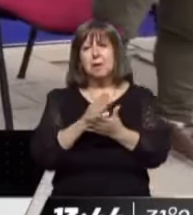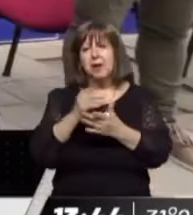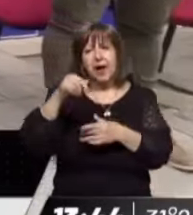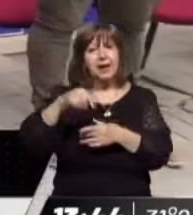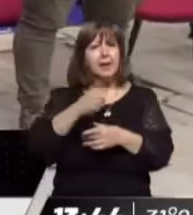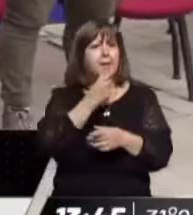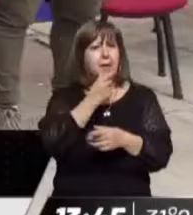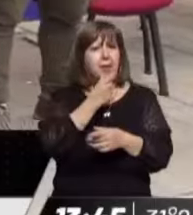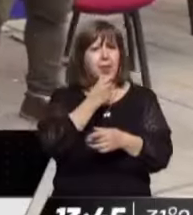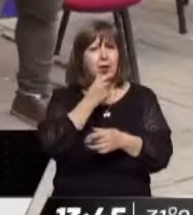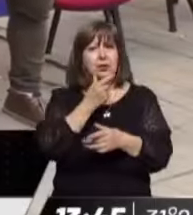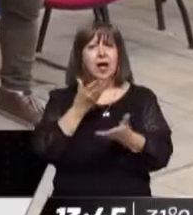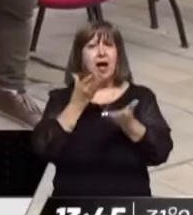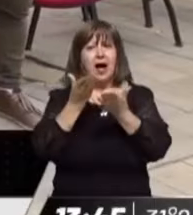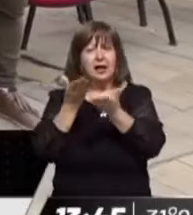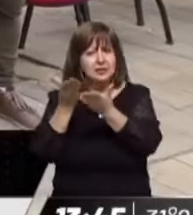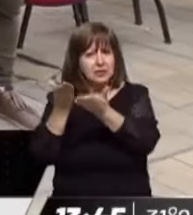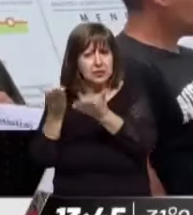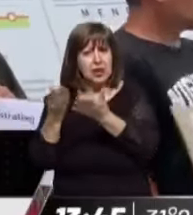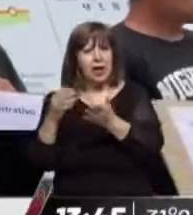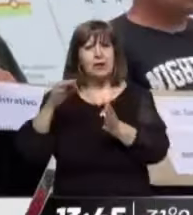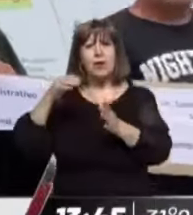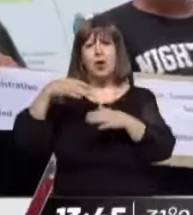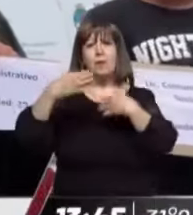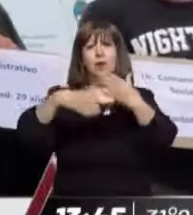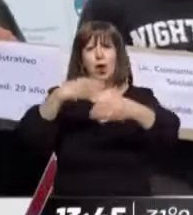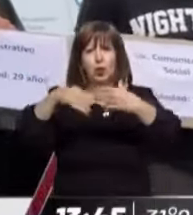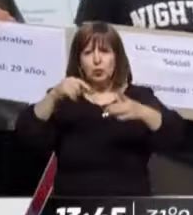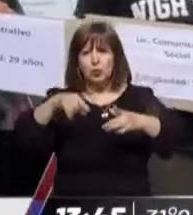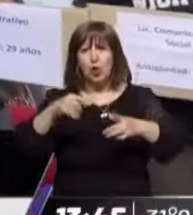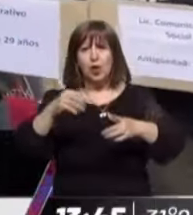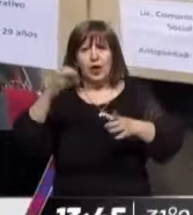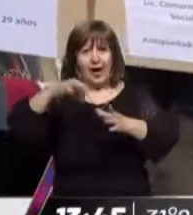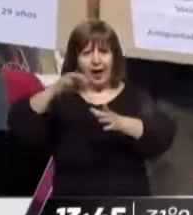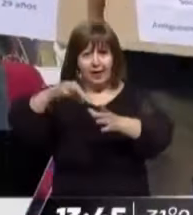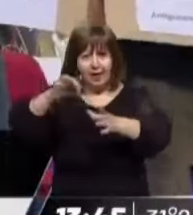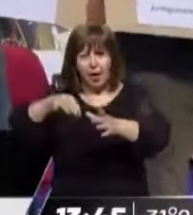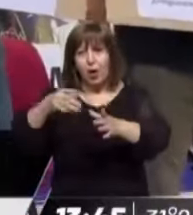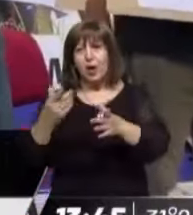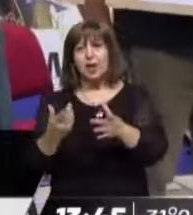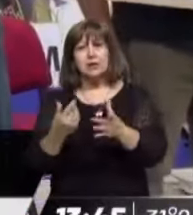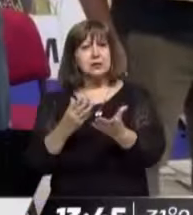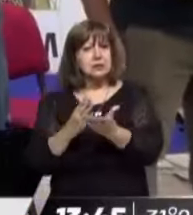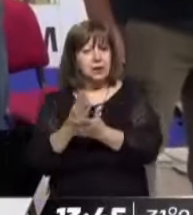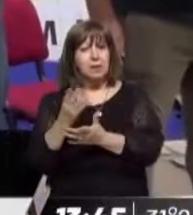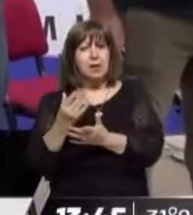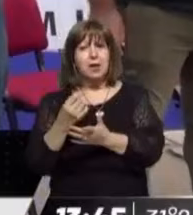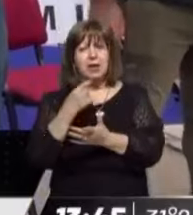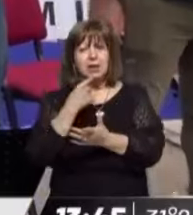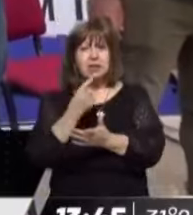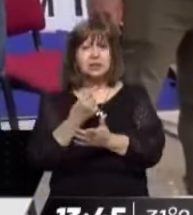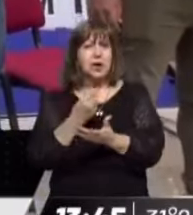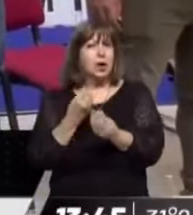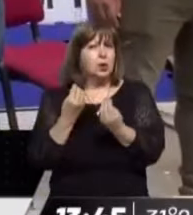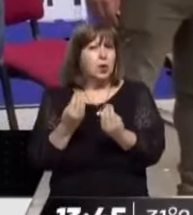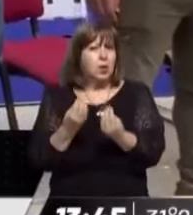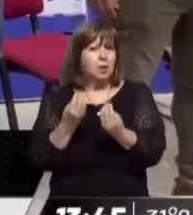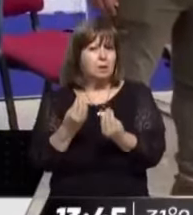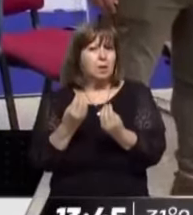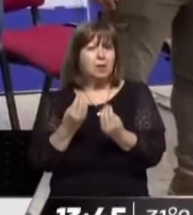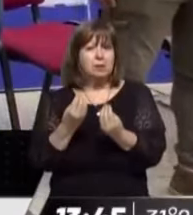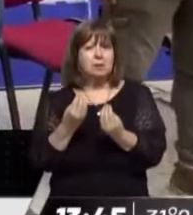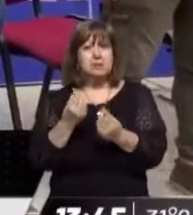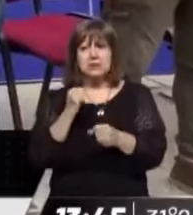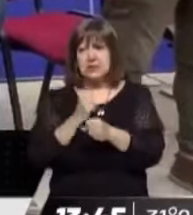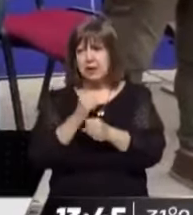Mendoza asesorando productores agrícolas hay un mal deseo de que no